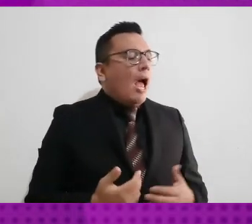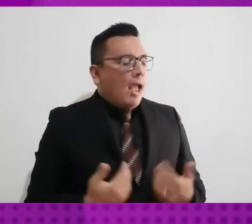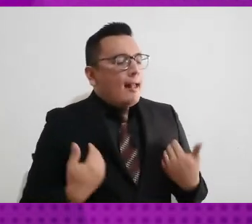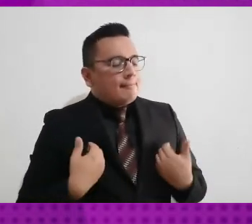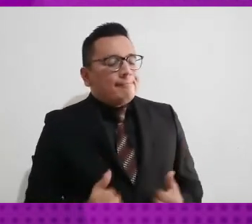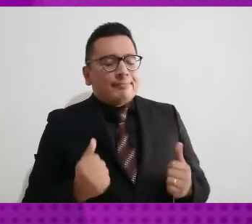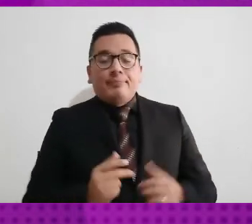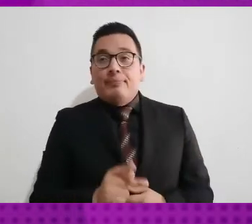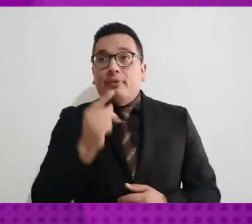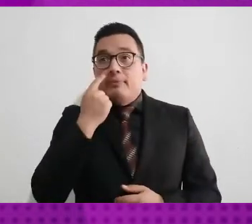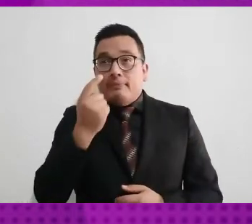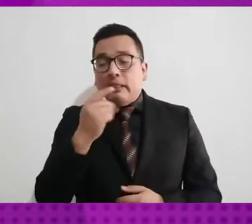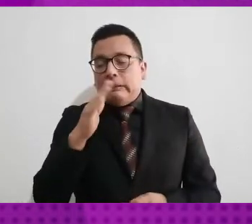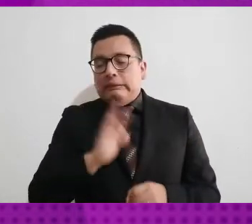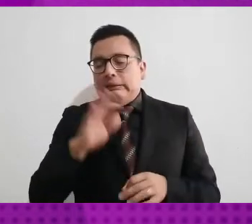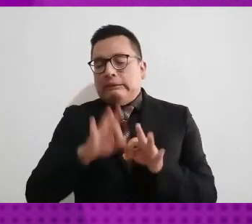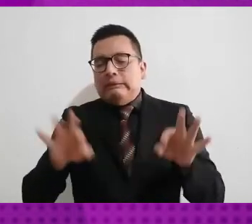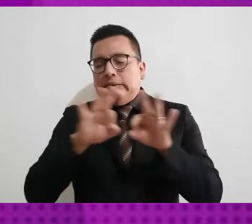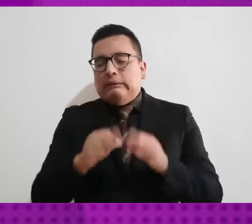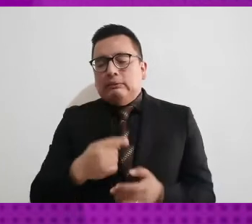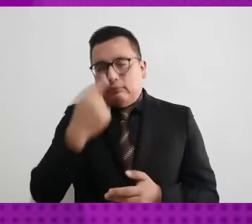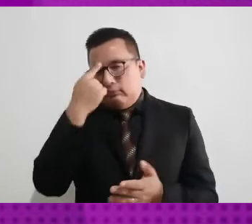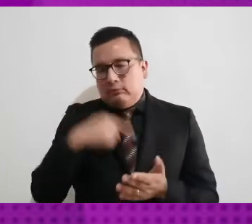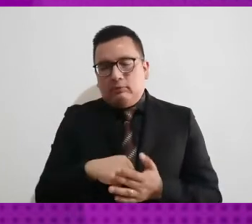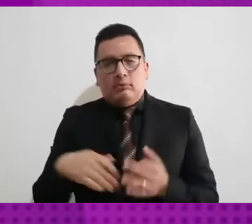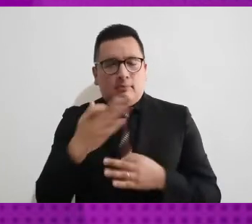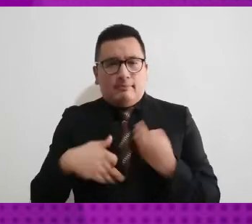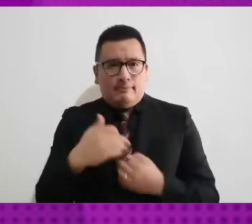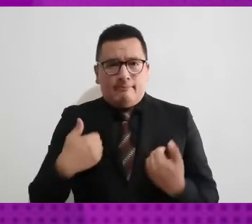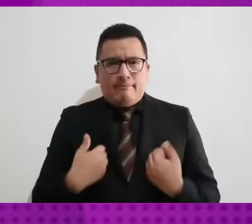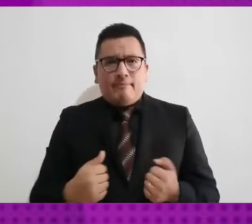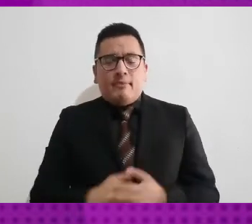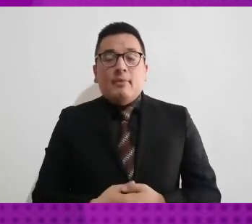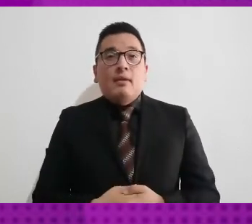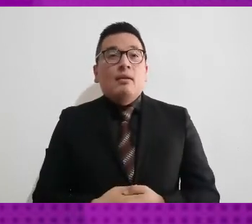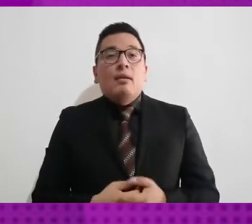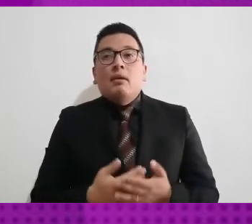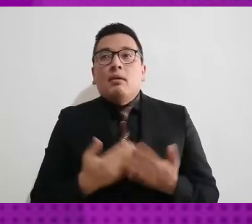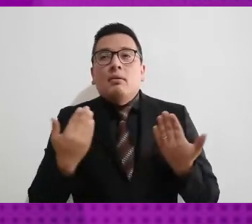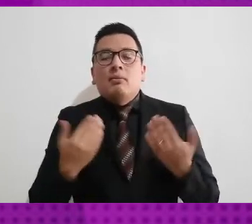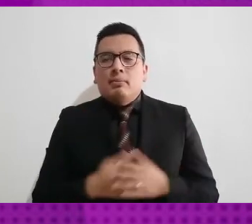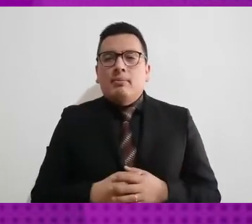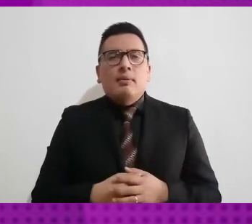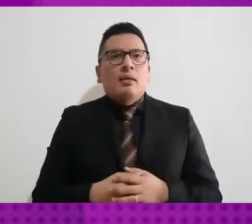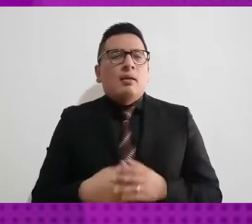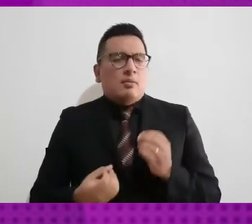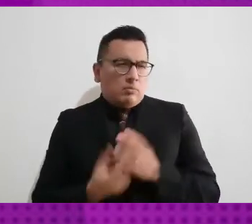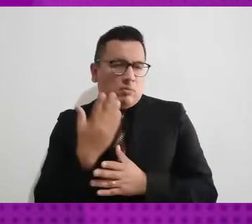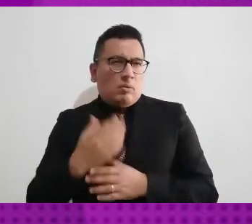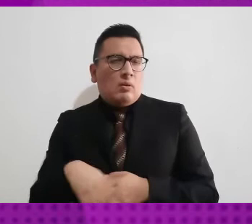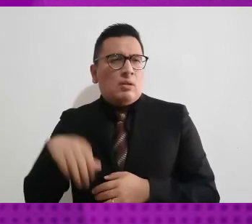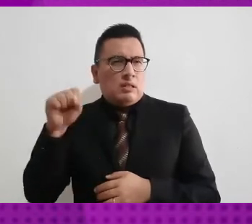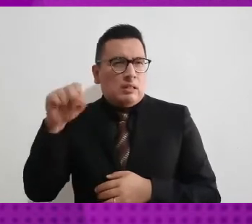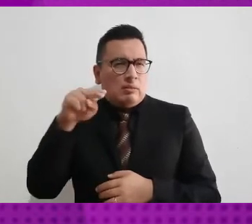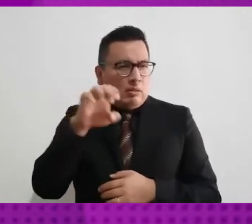muchas enseñanzas, pero la más importante, y que creo que a todos nos quedó claro, es que no había manera de que este modelo funcionara